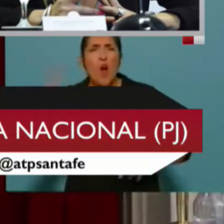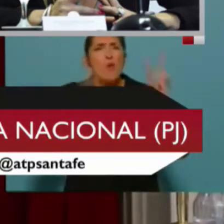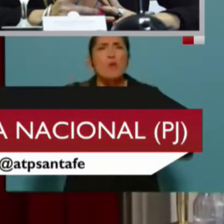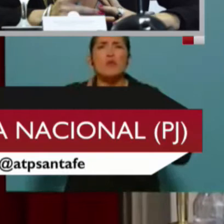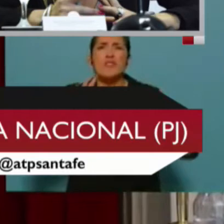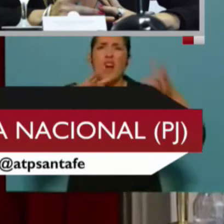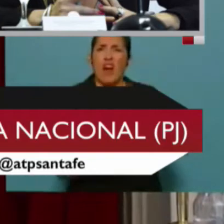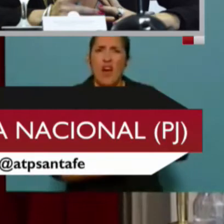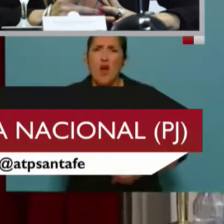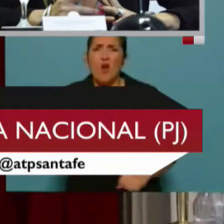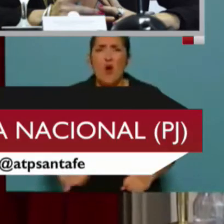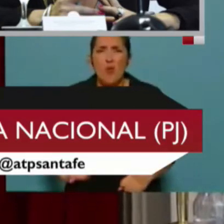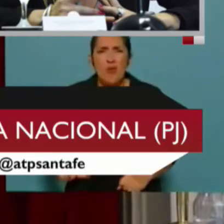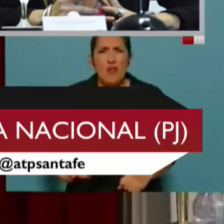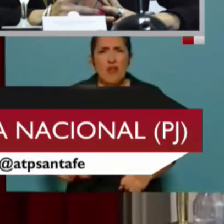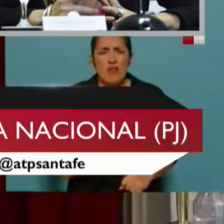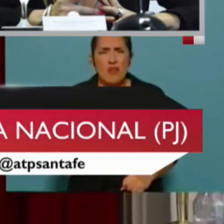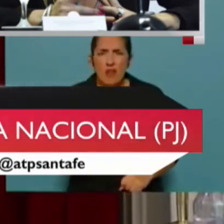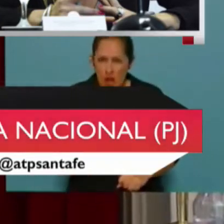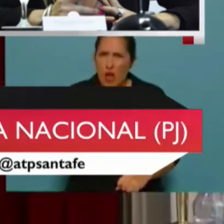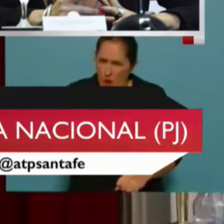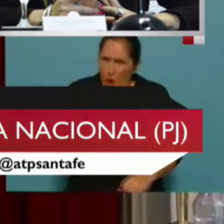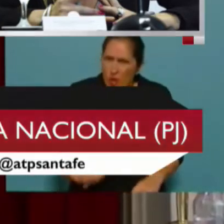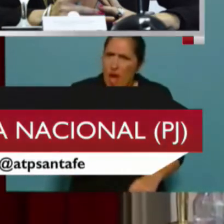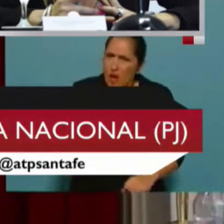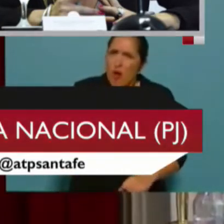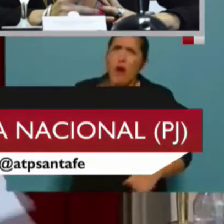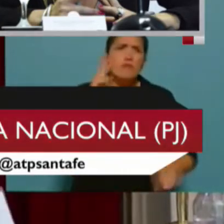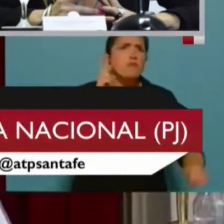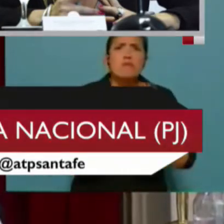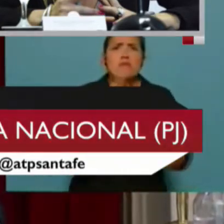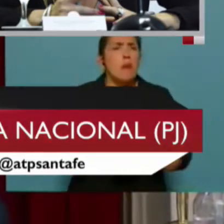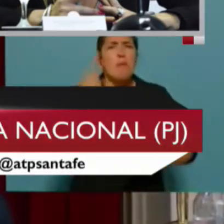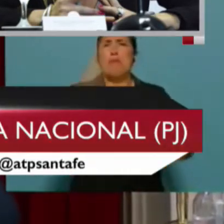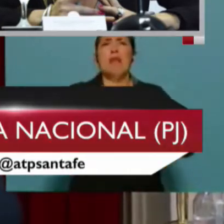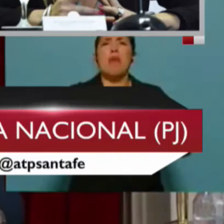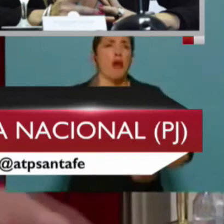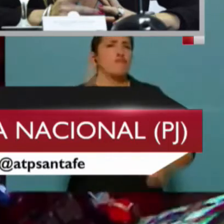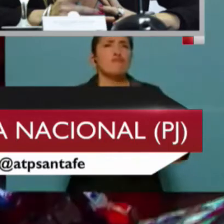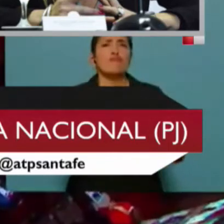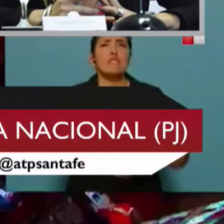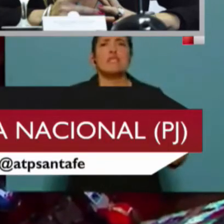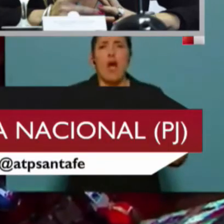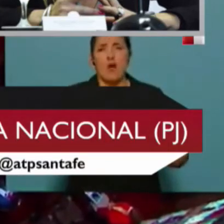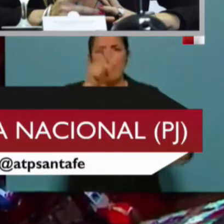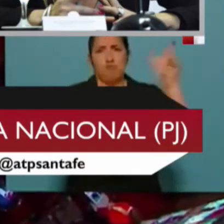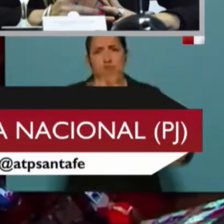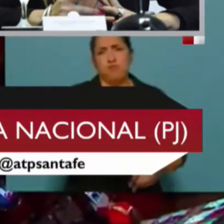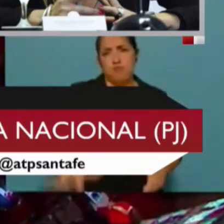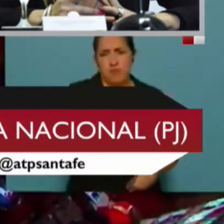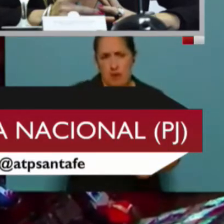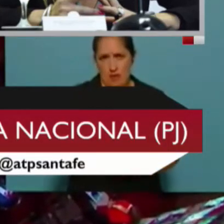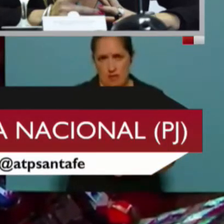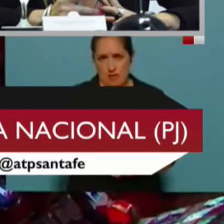la trazabilidad de la vacuna, el seguimiento de quienes son los que acceden a la vacuna, es suficiente. Tampoco me